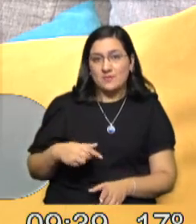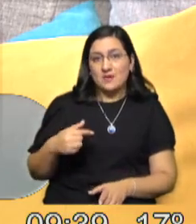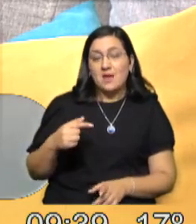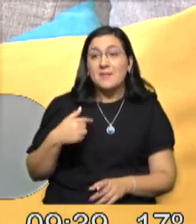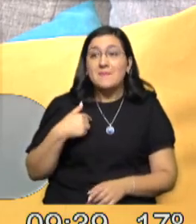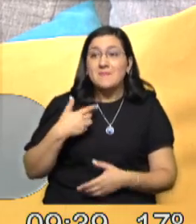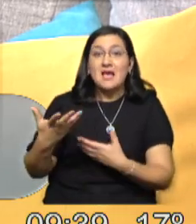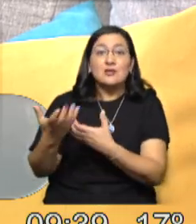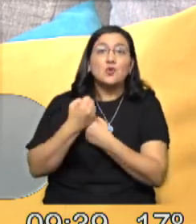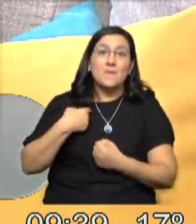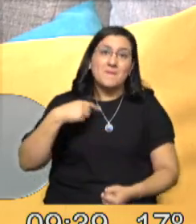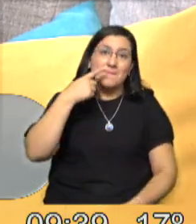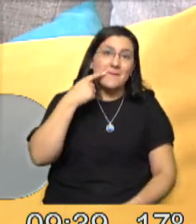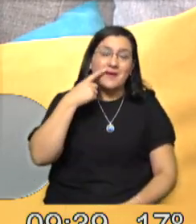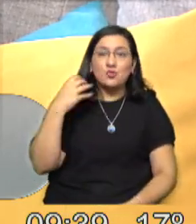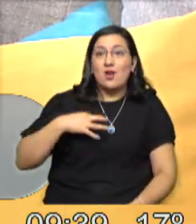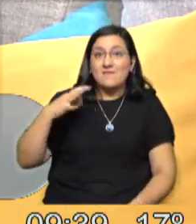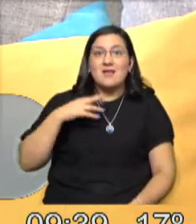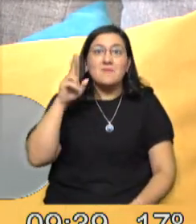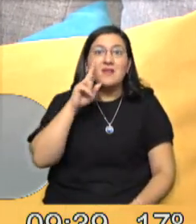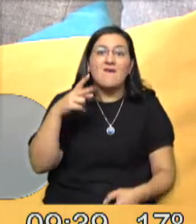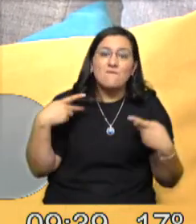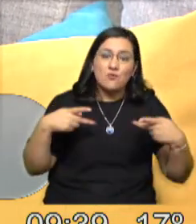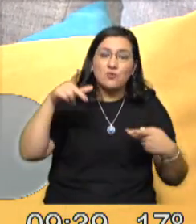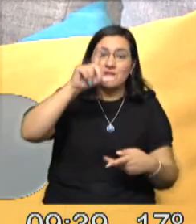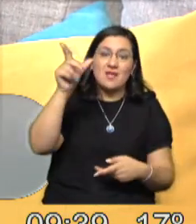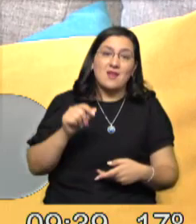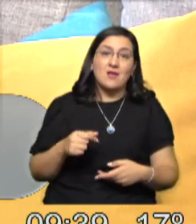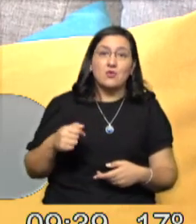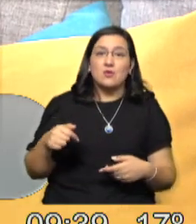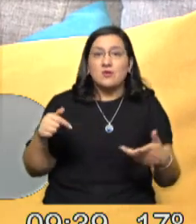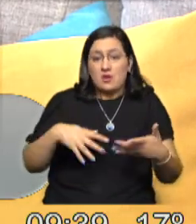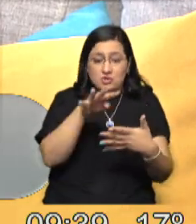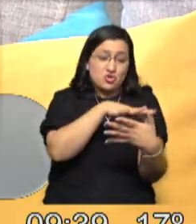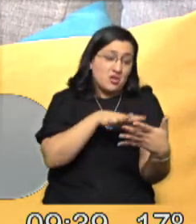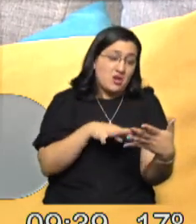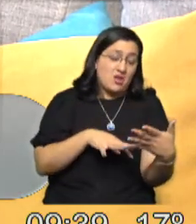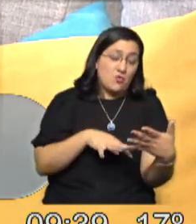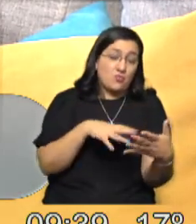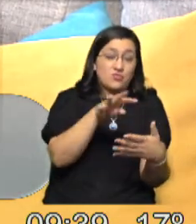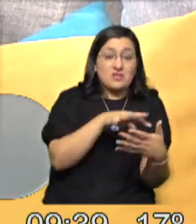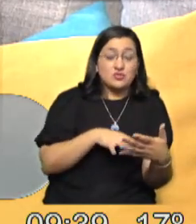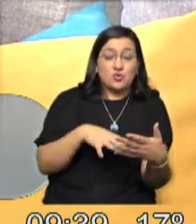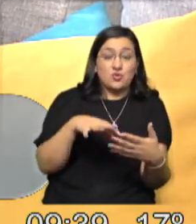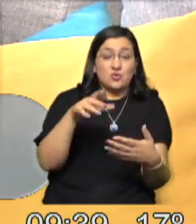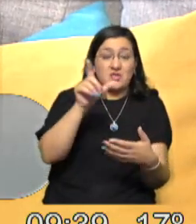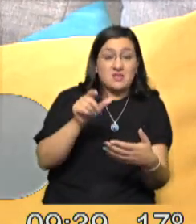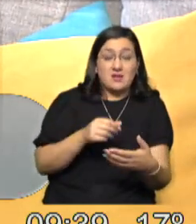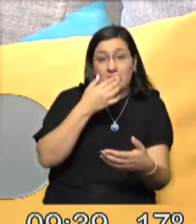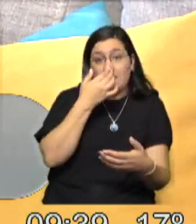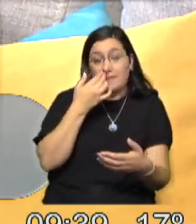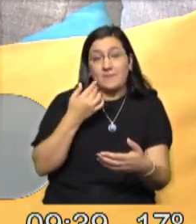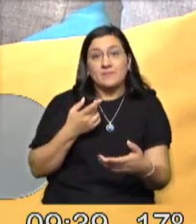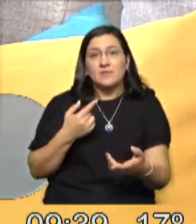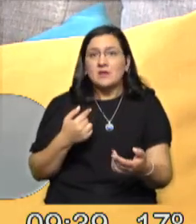ayudó mucho mi papá toda la vida mirando fútbol italiano, fútbol esto. Entonces, hoy en día te leo un texto de Roger Mila, ponele, y que ellos no lo conocen, pues tienen 20